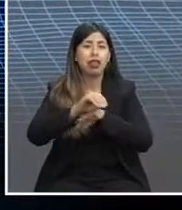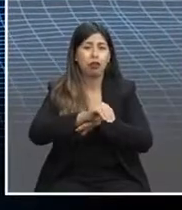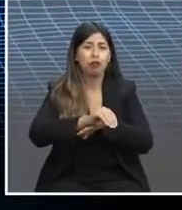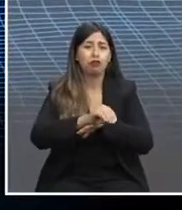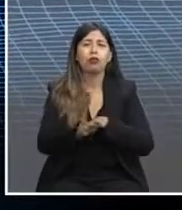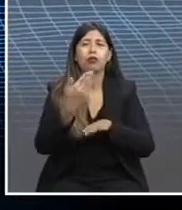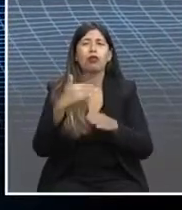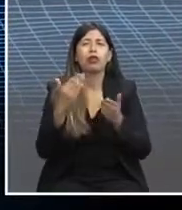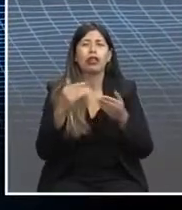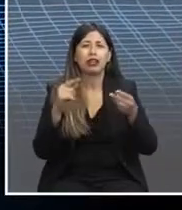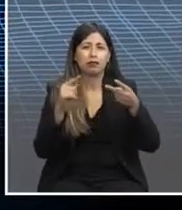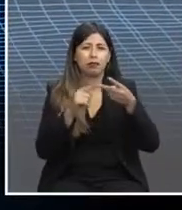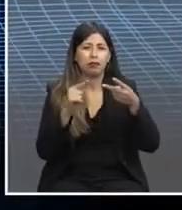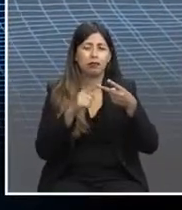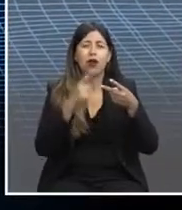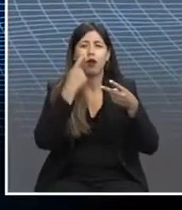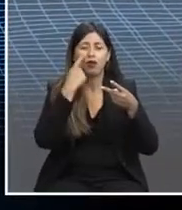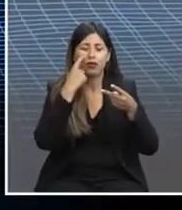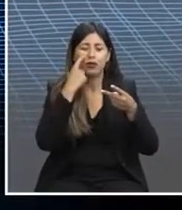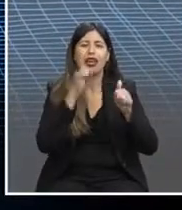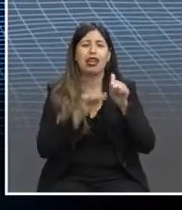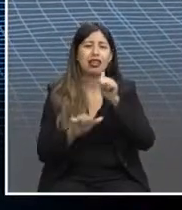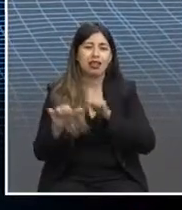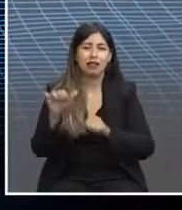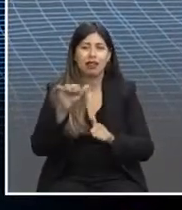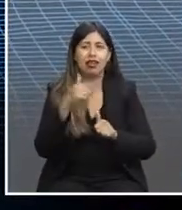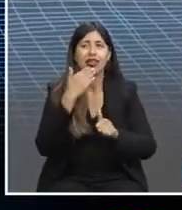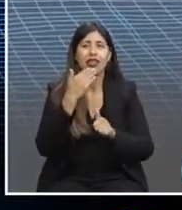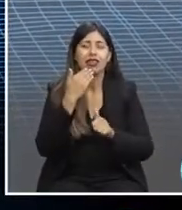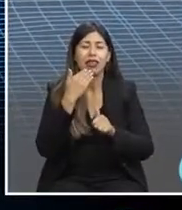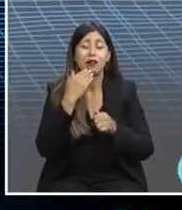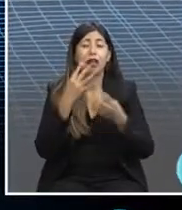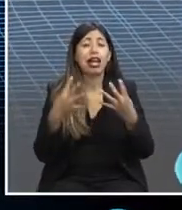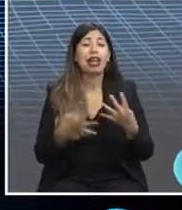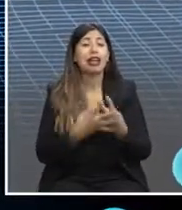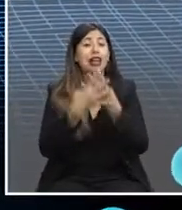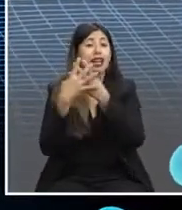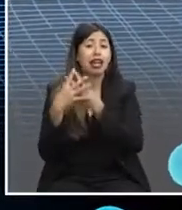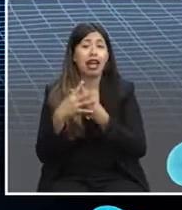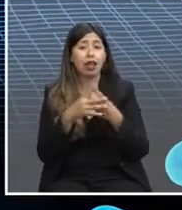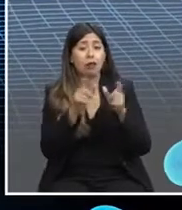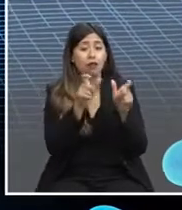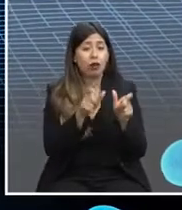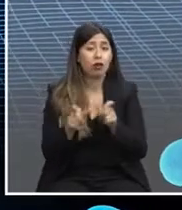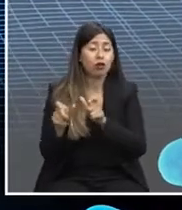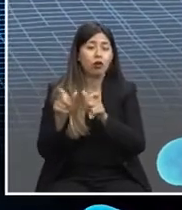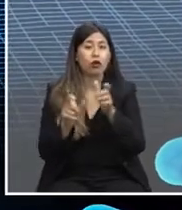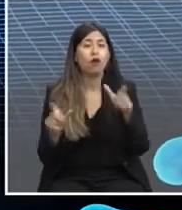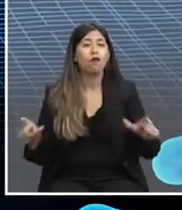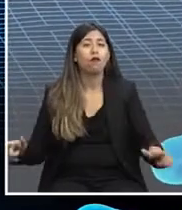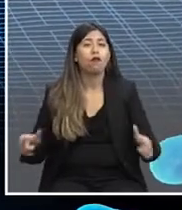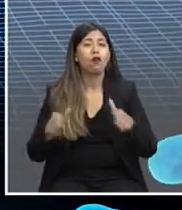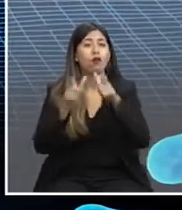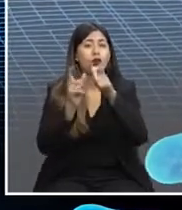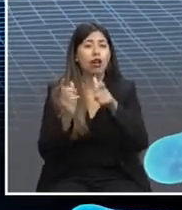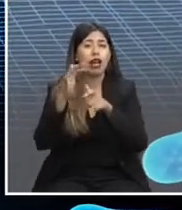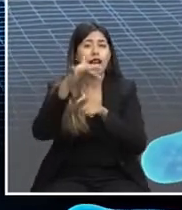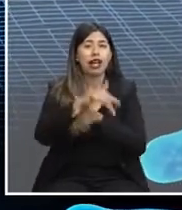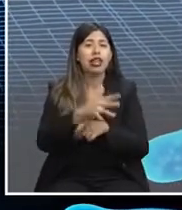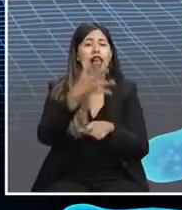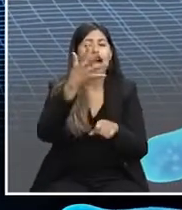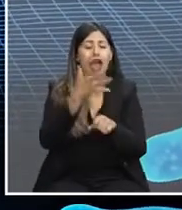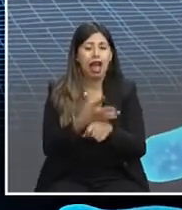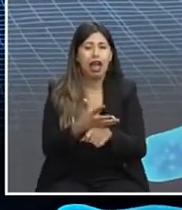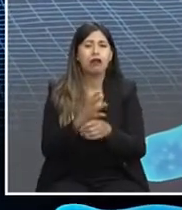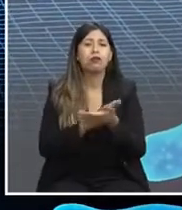conocimiento científico que ya os voy a mostrar y sobre todo una red de monitoreo volcánico robusto para tener productos finales, como por